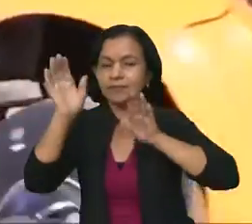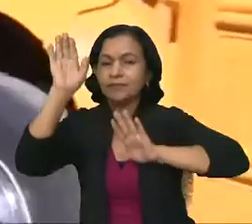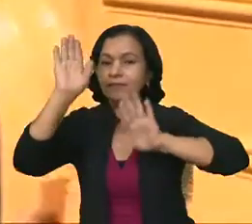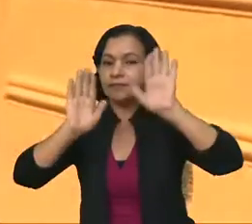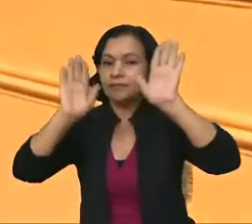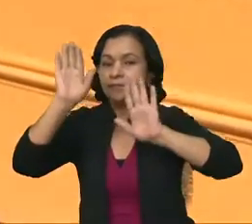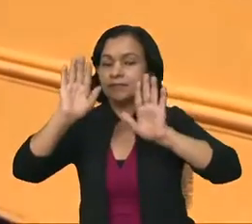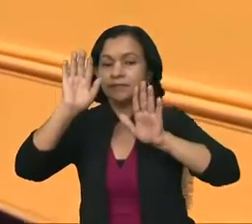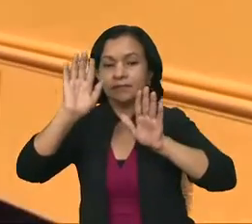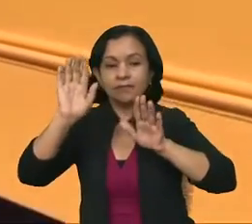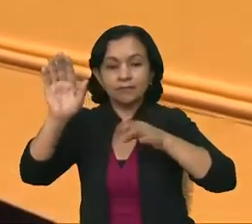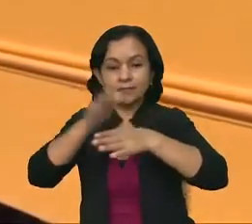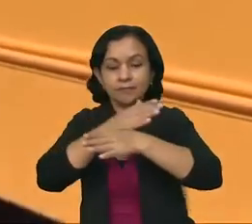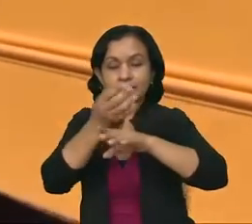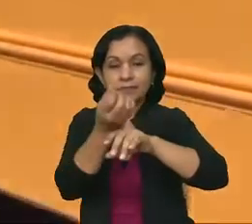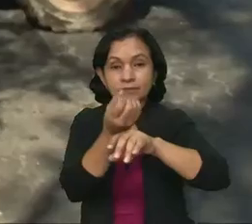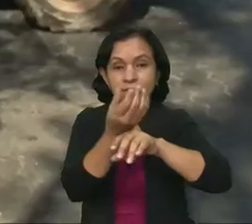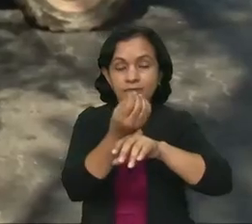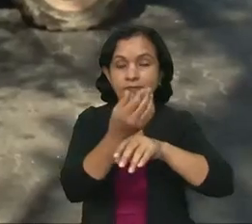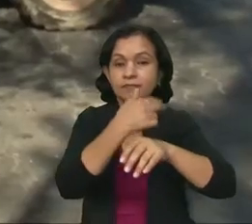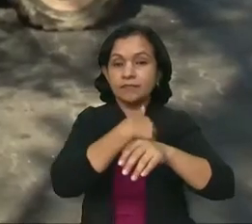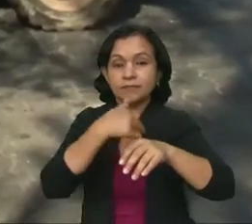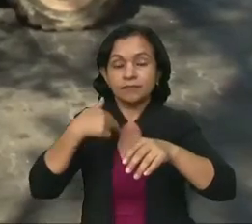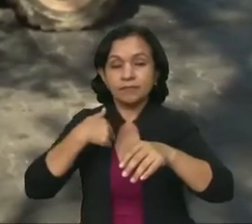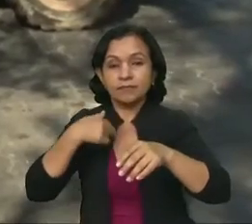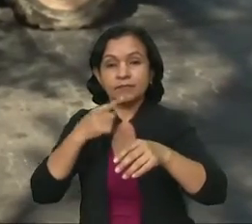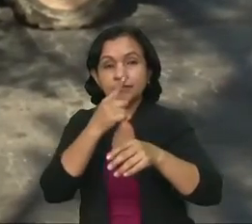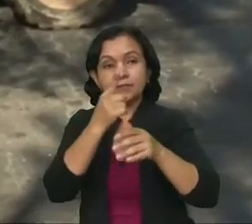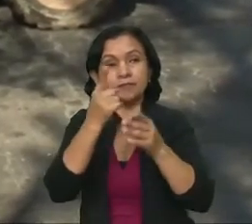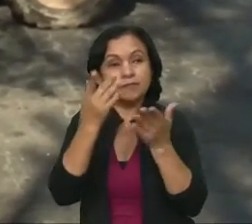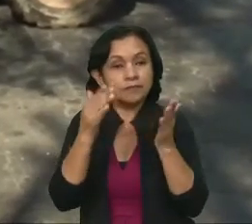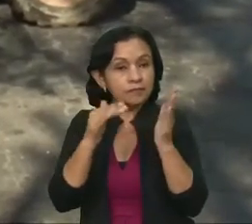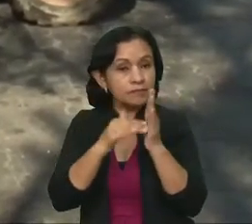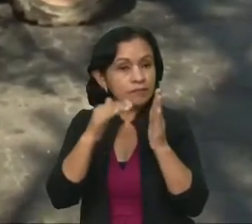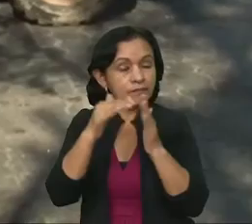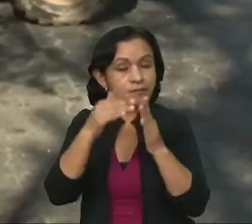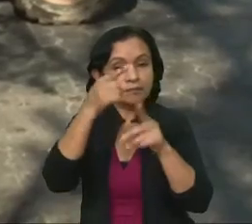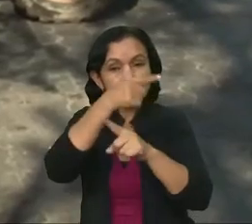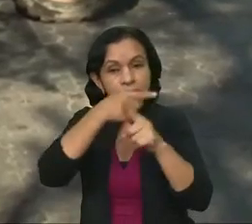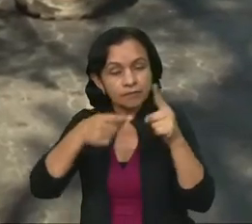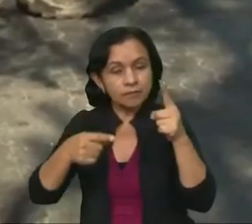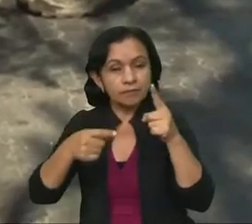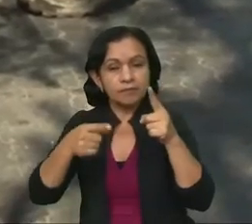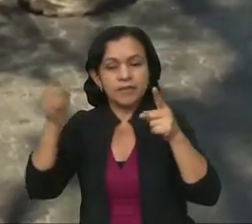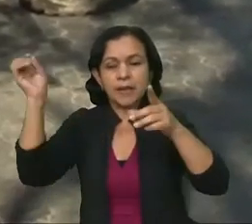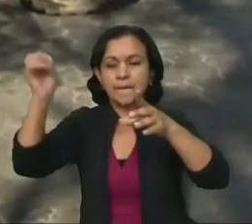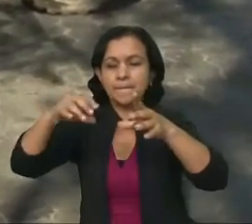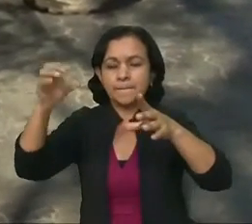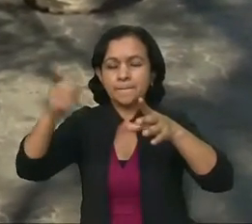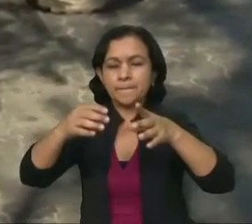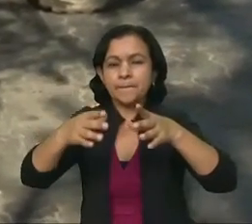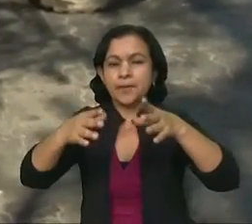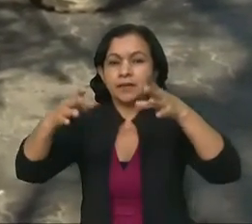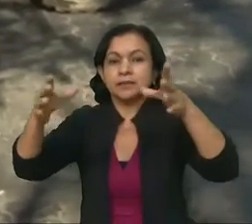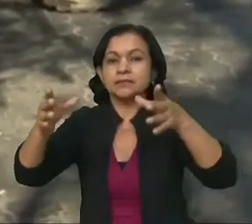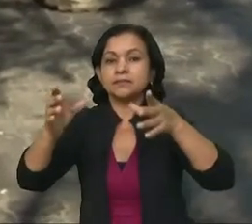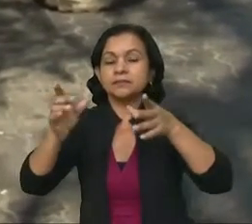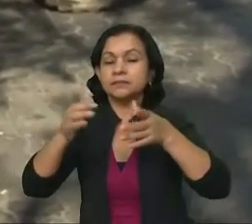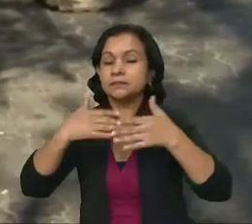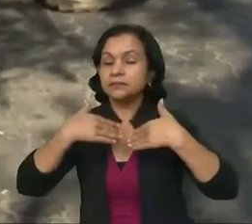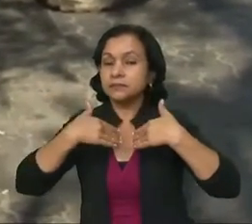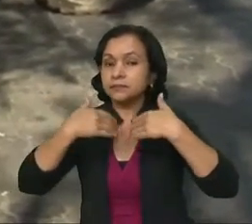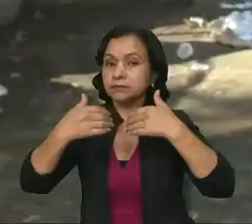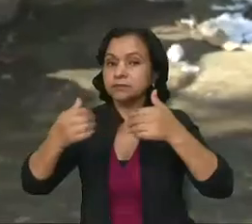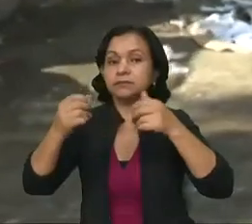gobiernos municipales han recolectado casi 1,5 millones de toneladas métricas de basura, con lo cual garantizan la salubridad